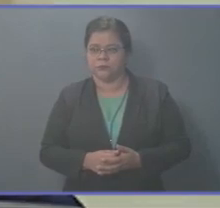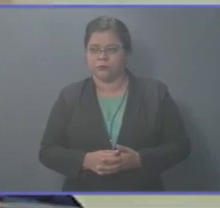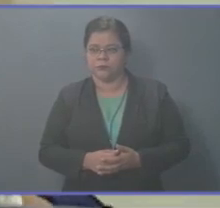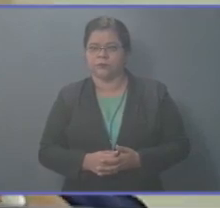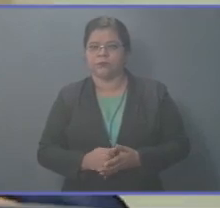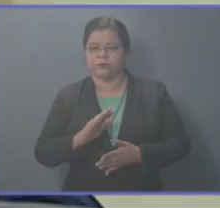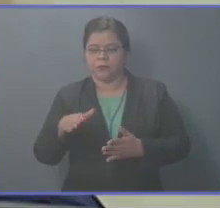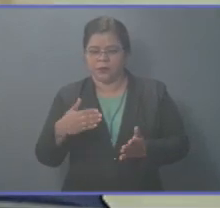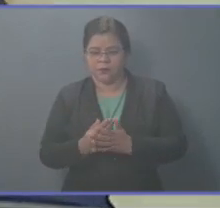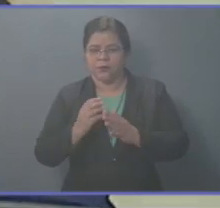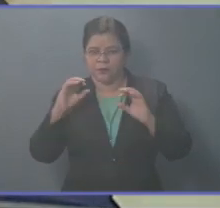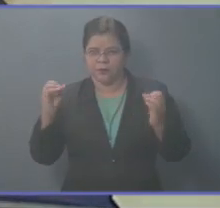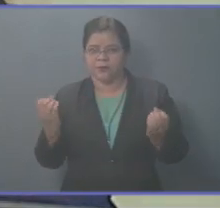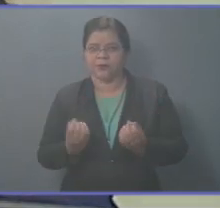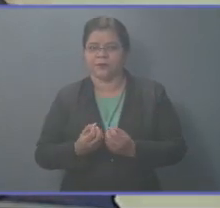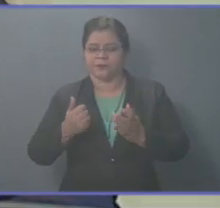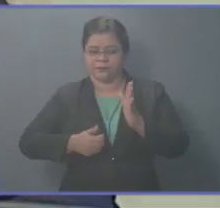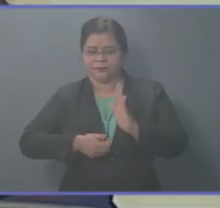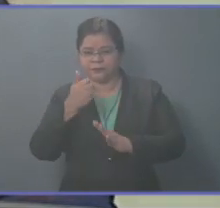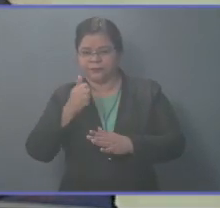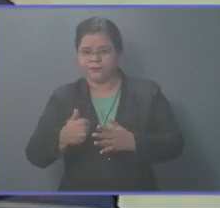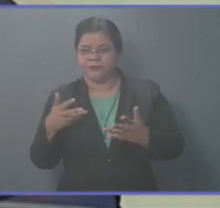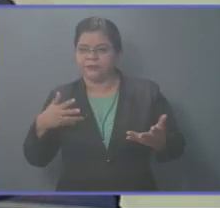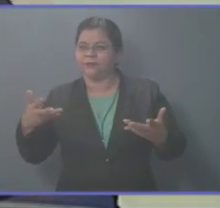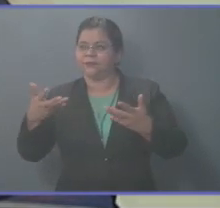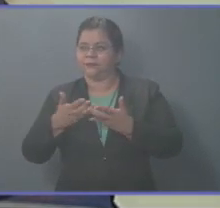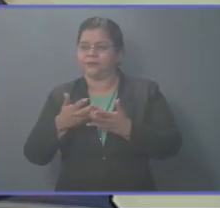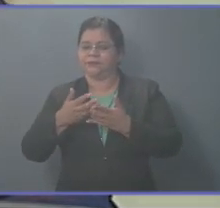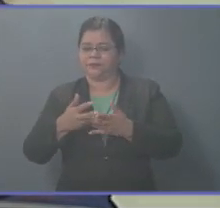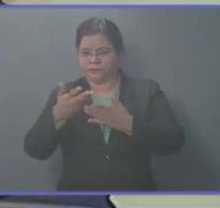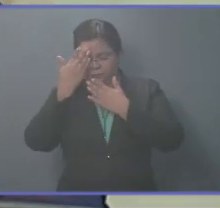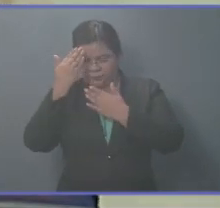a los órganos con los funcionarios por medio de los poderes de